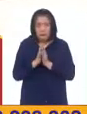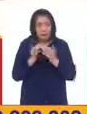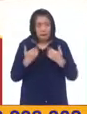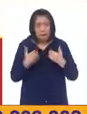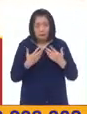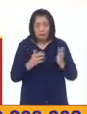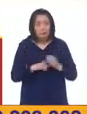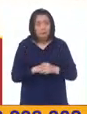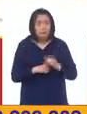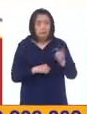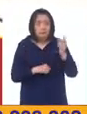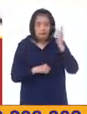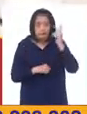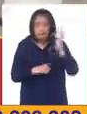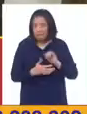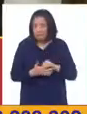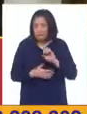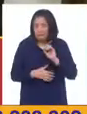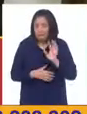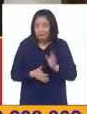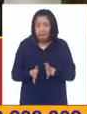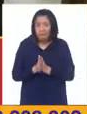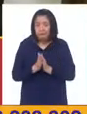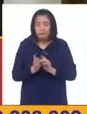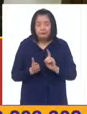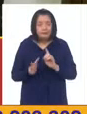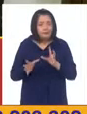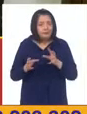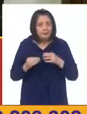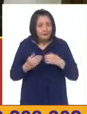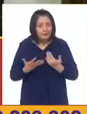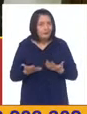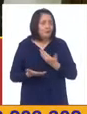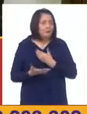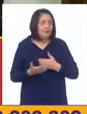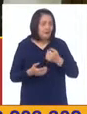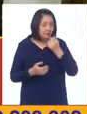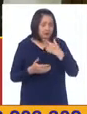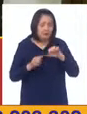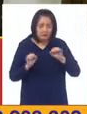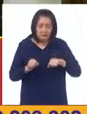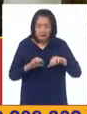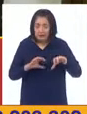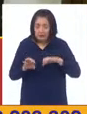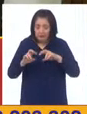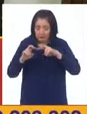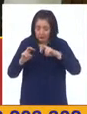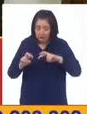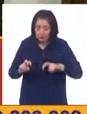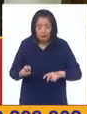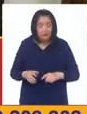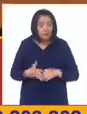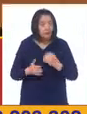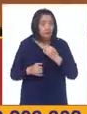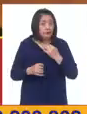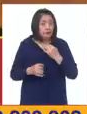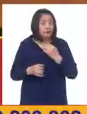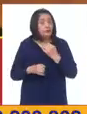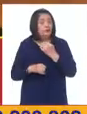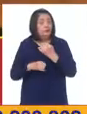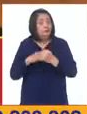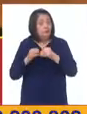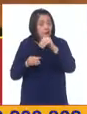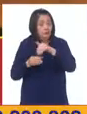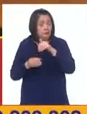pedimos. Keiko Fujimori alude al pedido rechazado por el presidente Francisco Sagasti de realizar una auditoría al proceso electoral. Para la